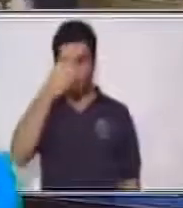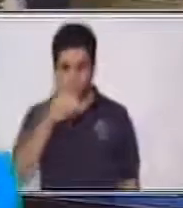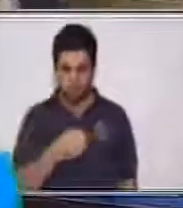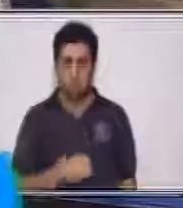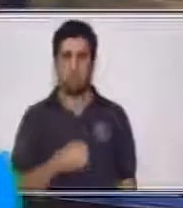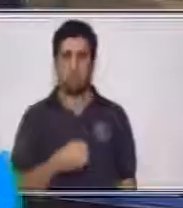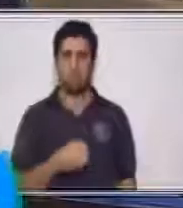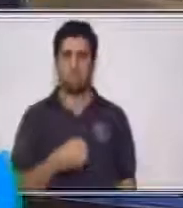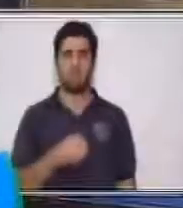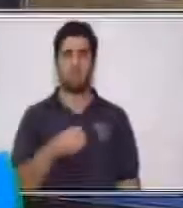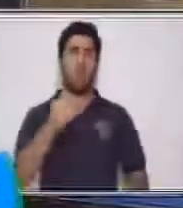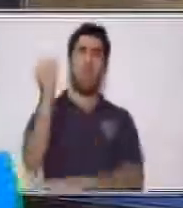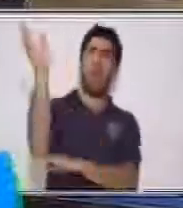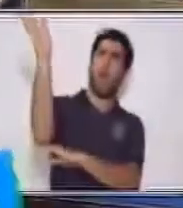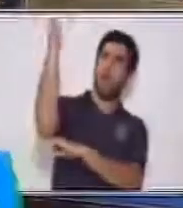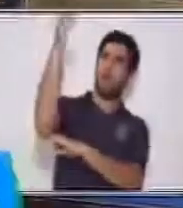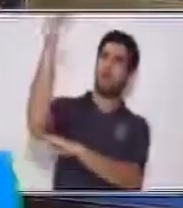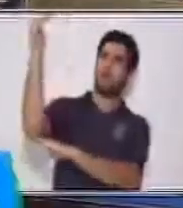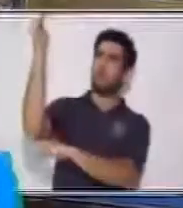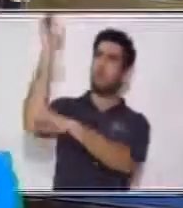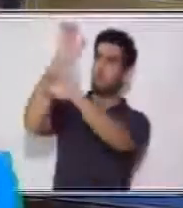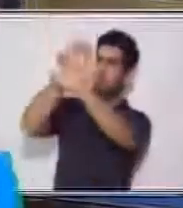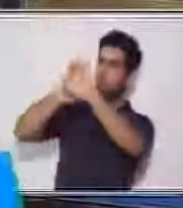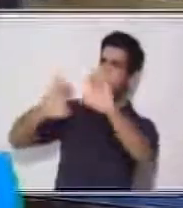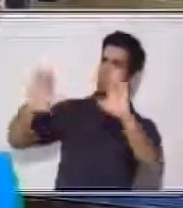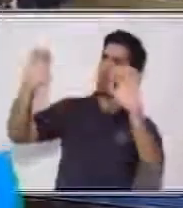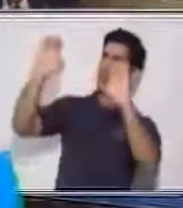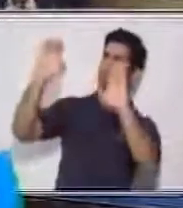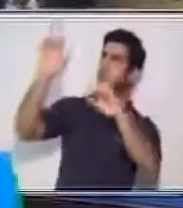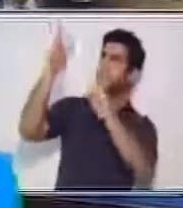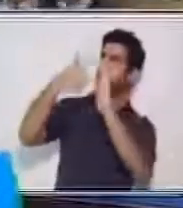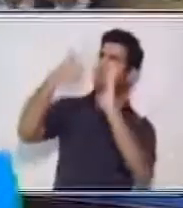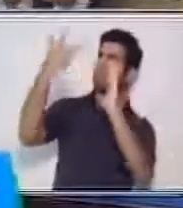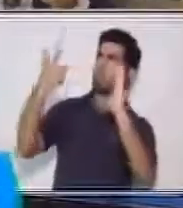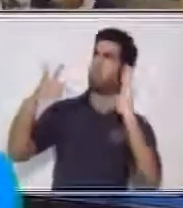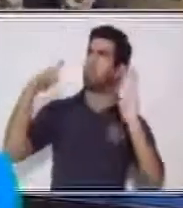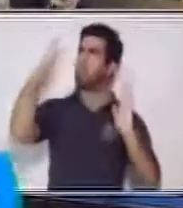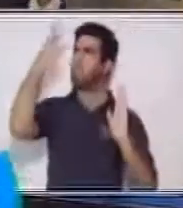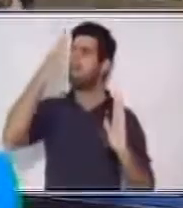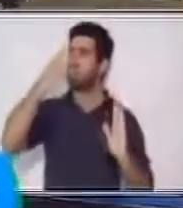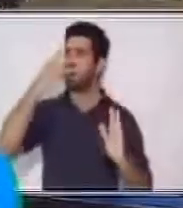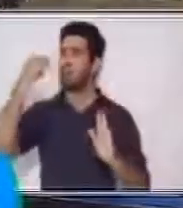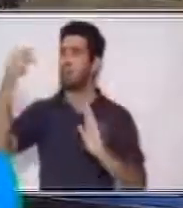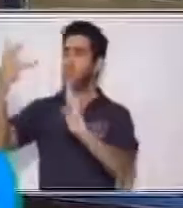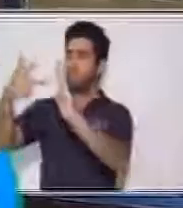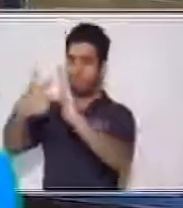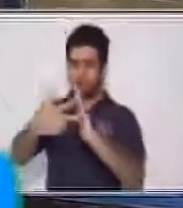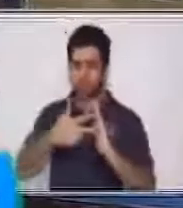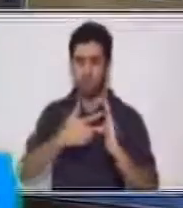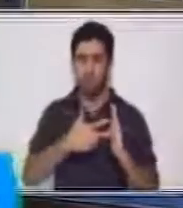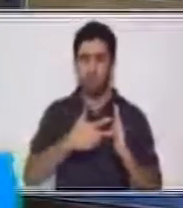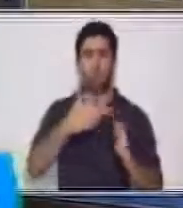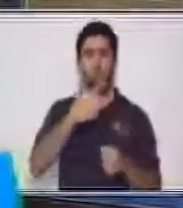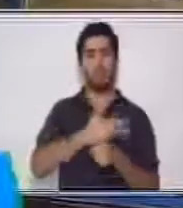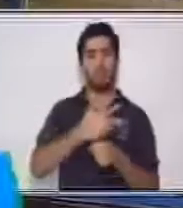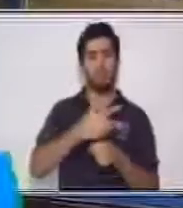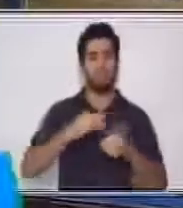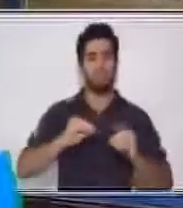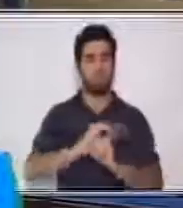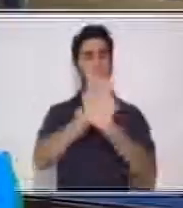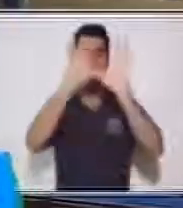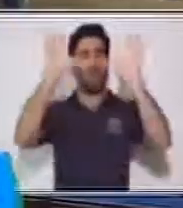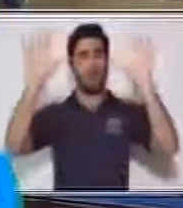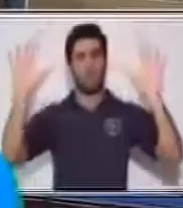mi escudo, con su bello quetzal, simboliza la patria, Guatemala inmortal.